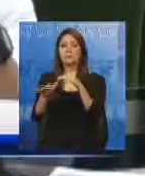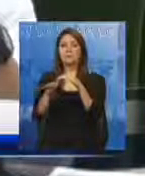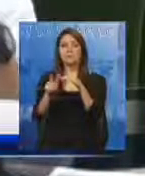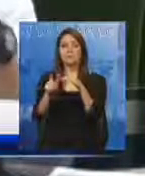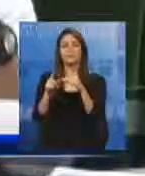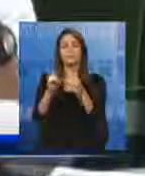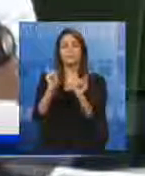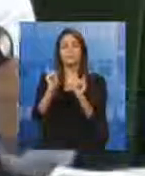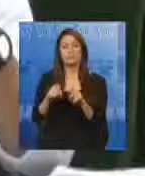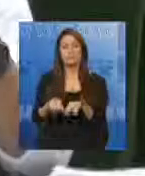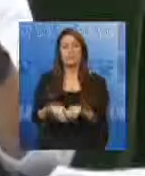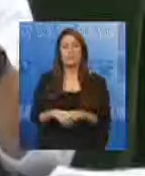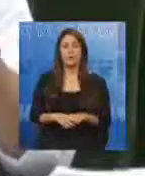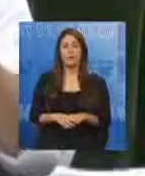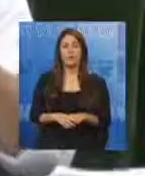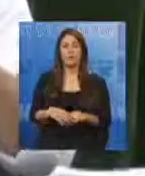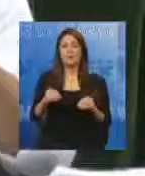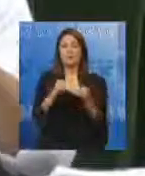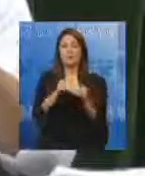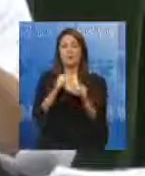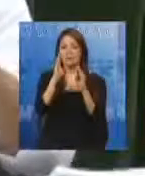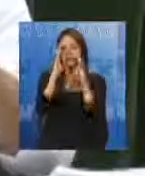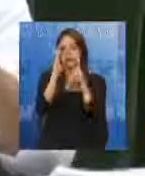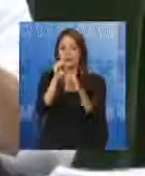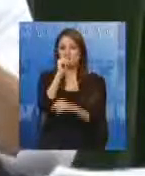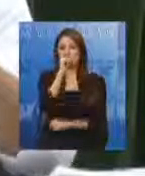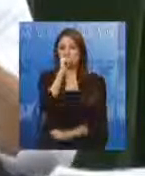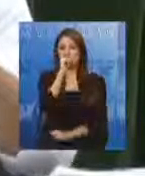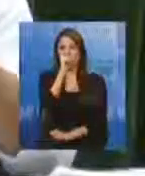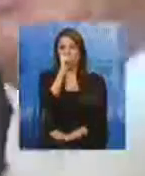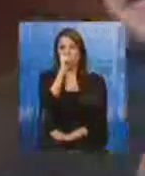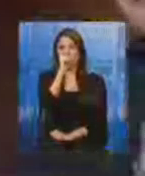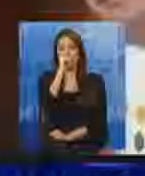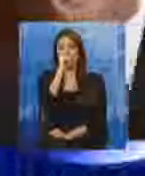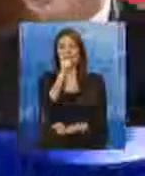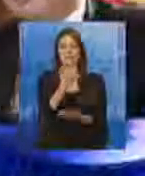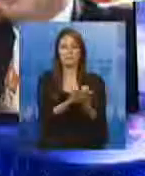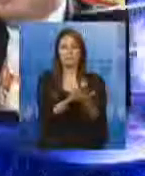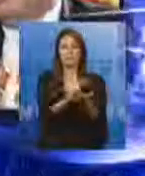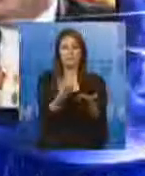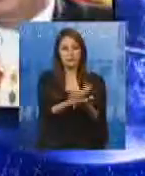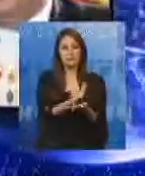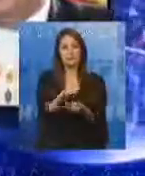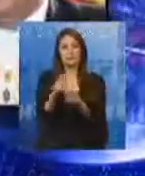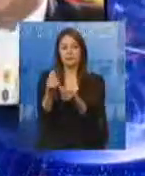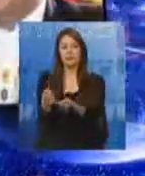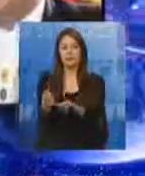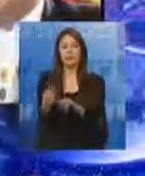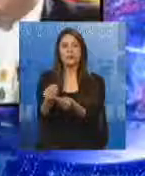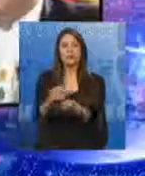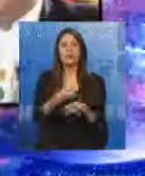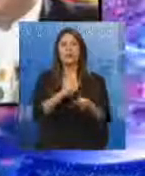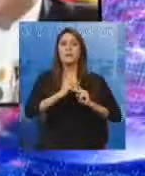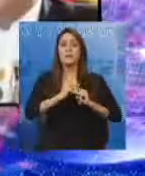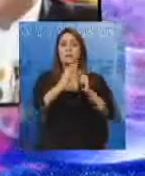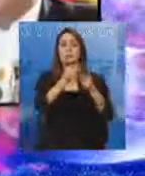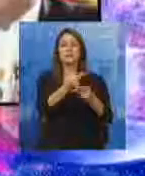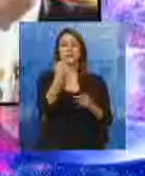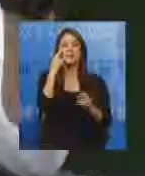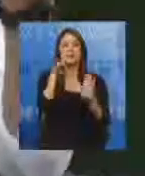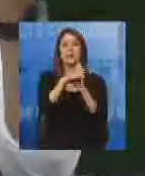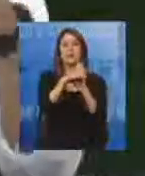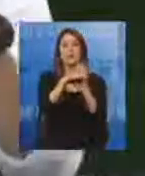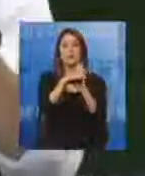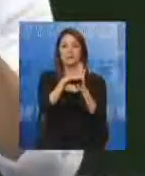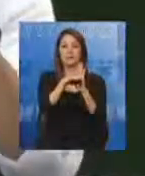serán exceptuadas de estas medidas económicas. Préstamos de la banca privada en zonas afectadas.